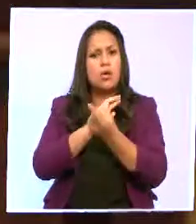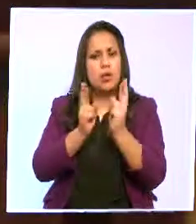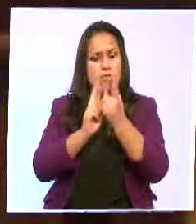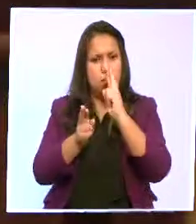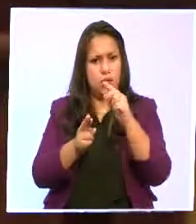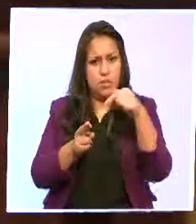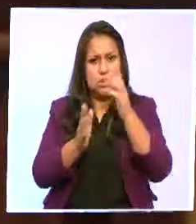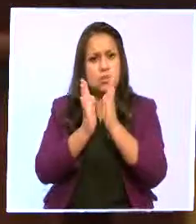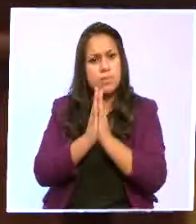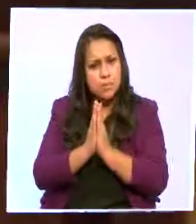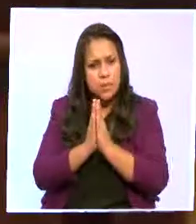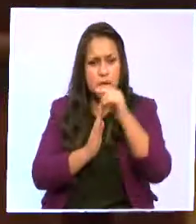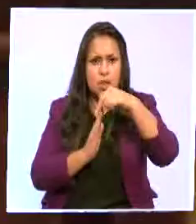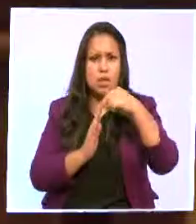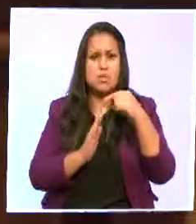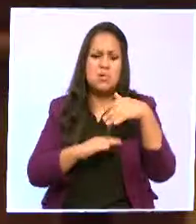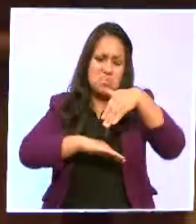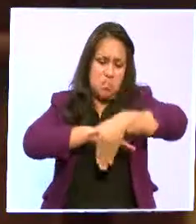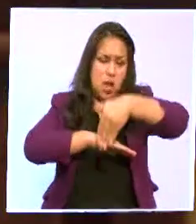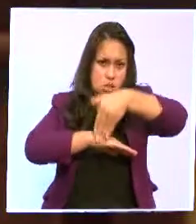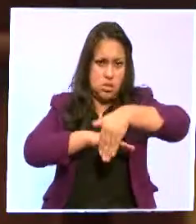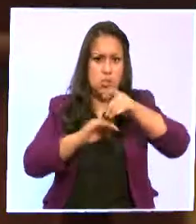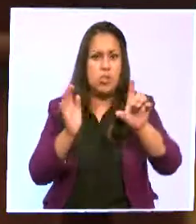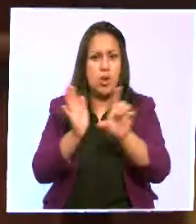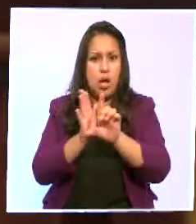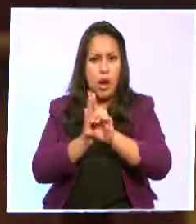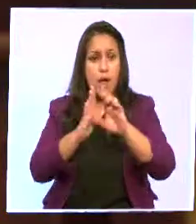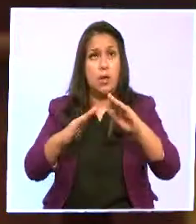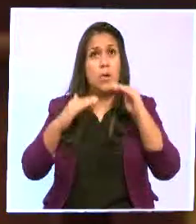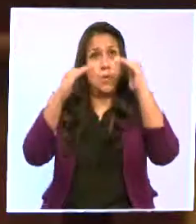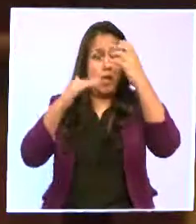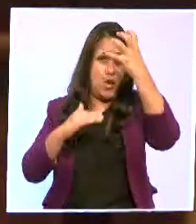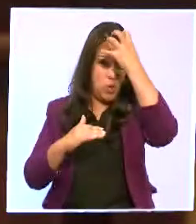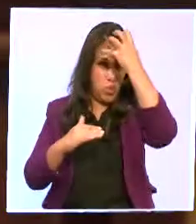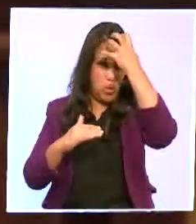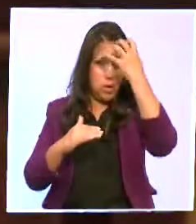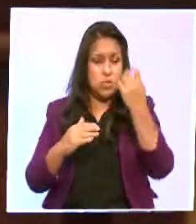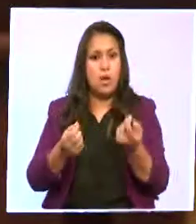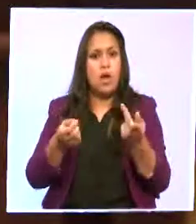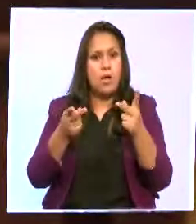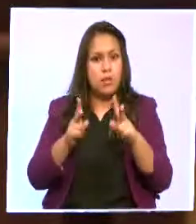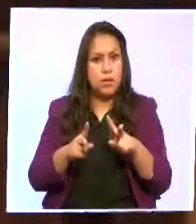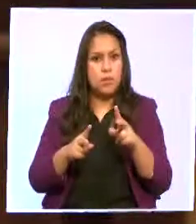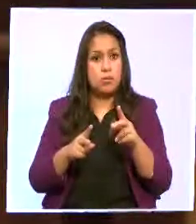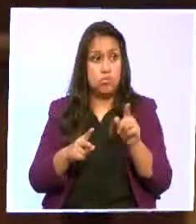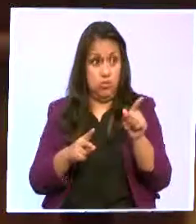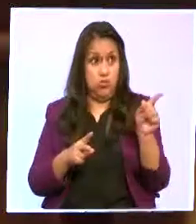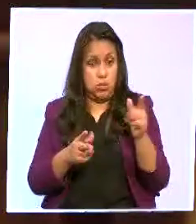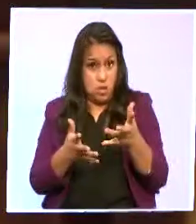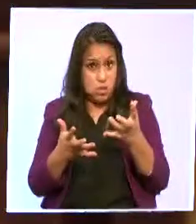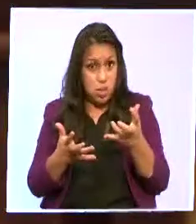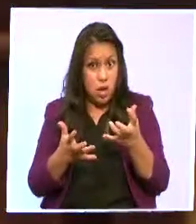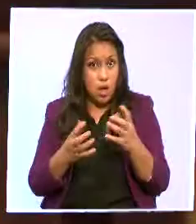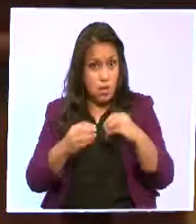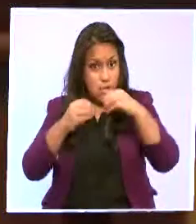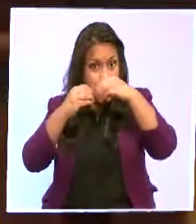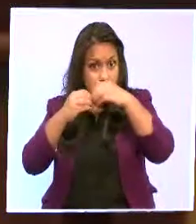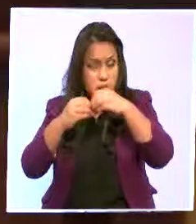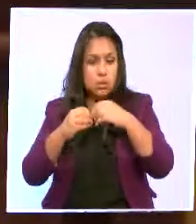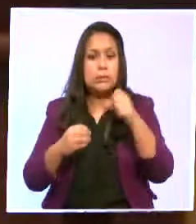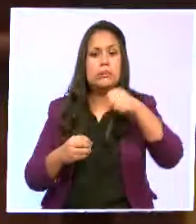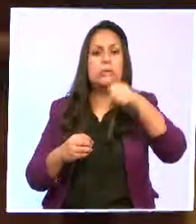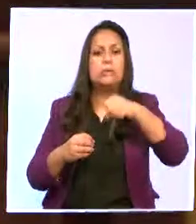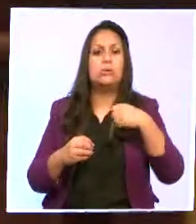que se han solicitado pero me parece que están para el archivo de la ley de educación superior que ustedes quieren hacer un ejercicio